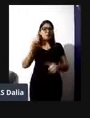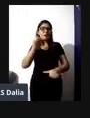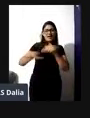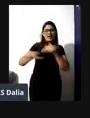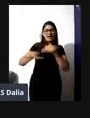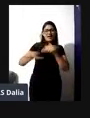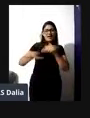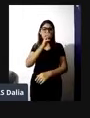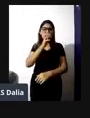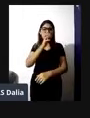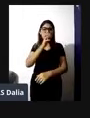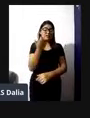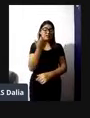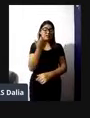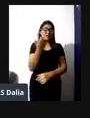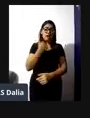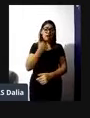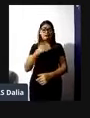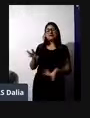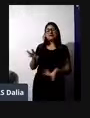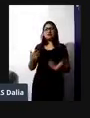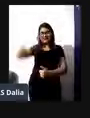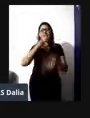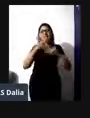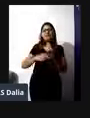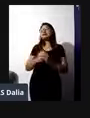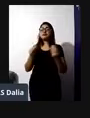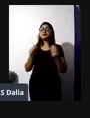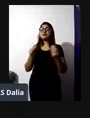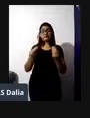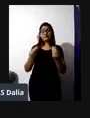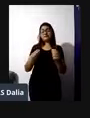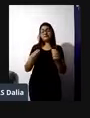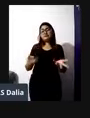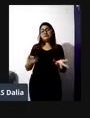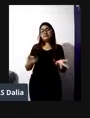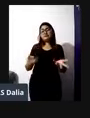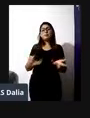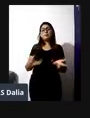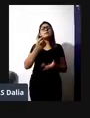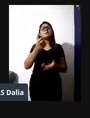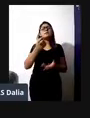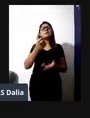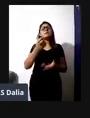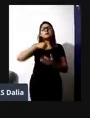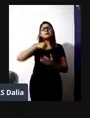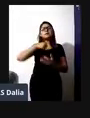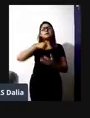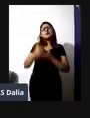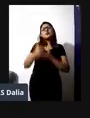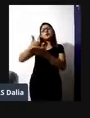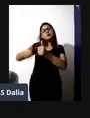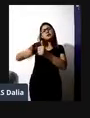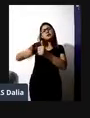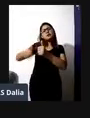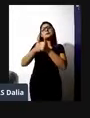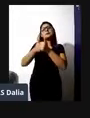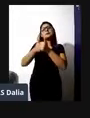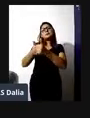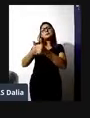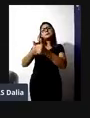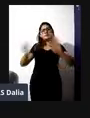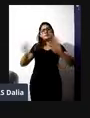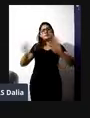importante que demos este acompañamiento, porque mucho hemos escuchado en las noticias que el grupo